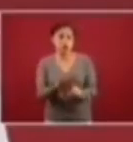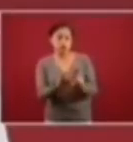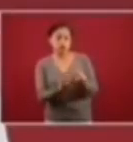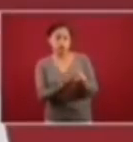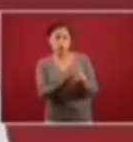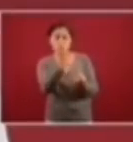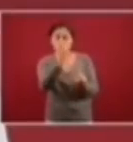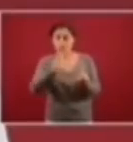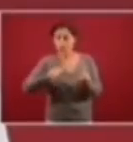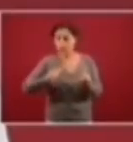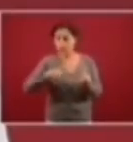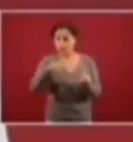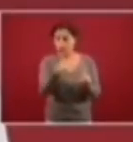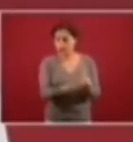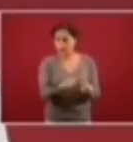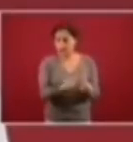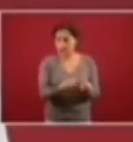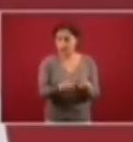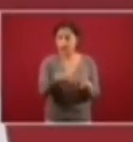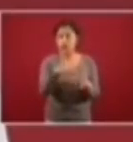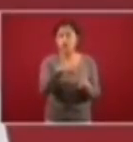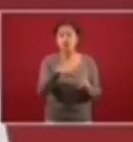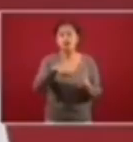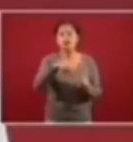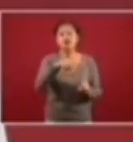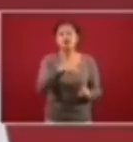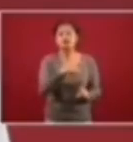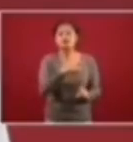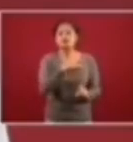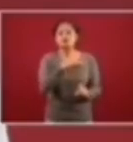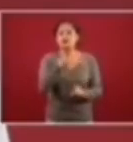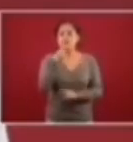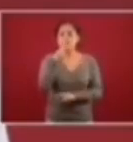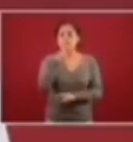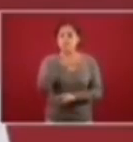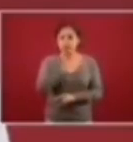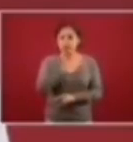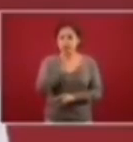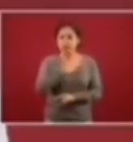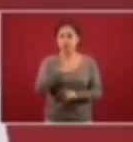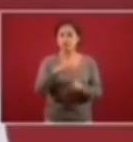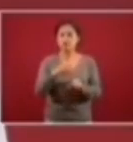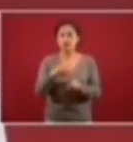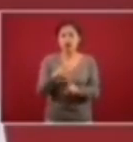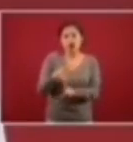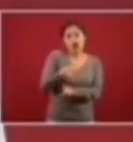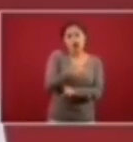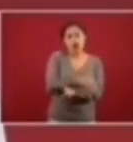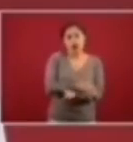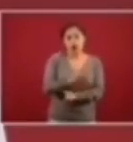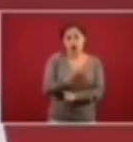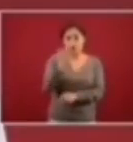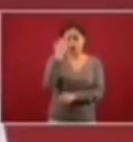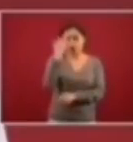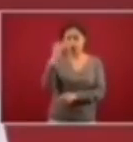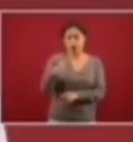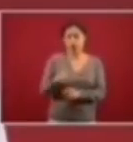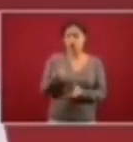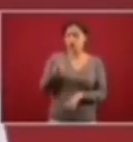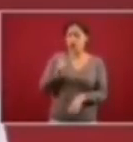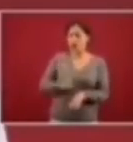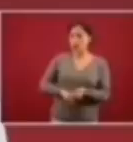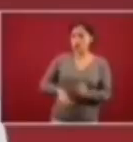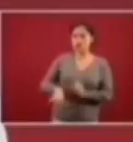en el momento en que empieza a desarrollar síntomas. La probabilidad de que una persona en el periodo previo a los síntomas, es decir, el periodo de incubación,